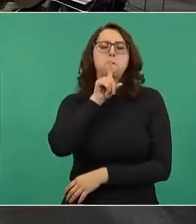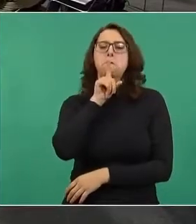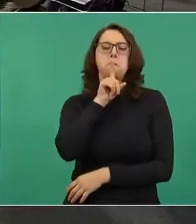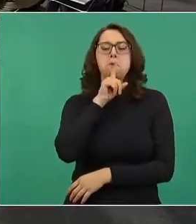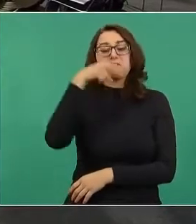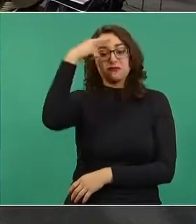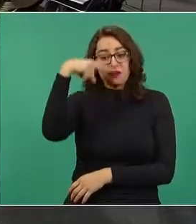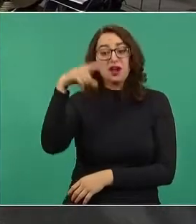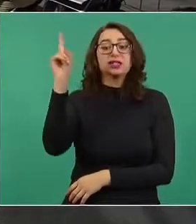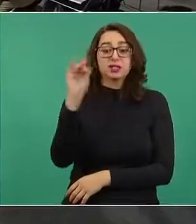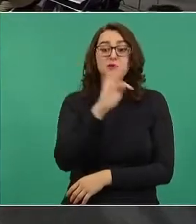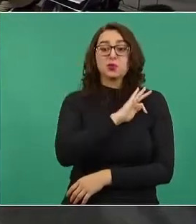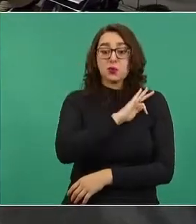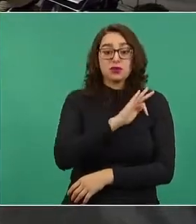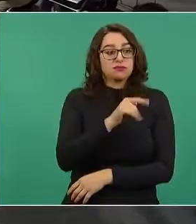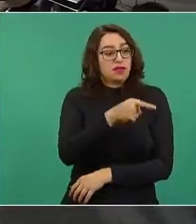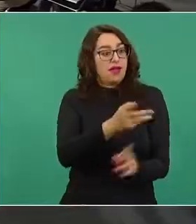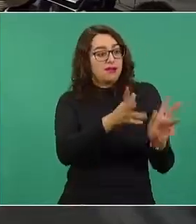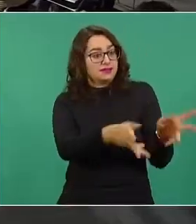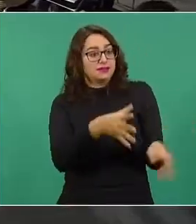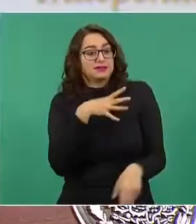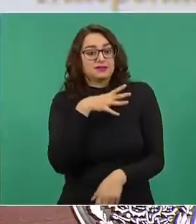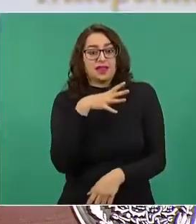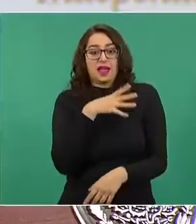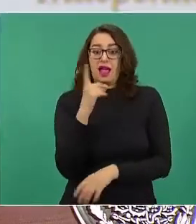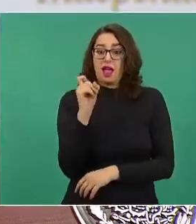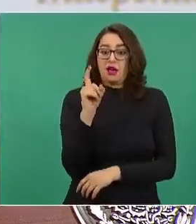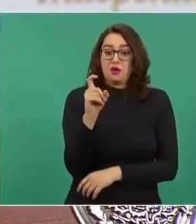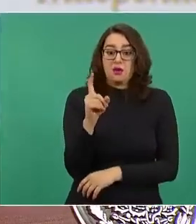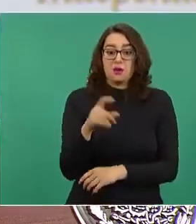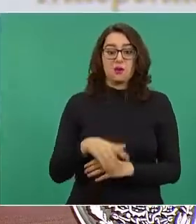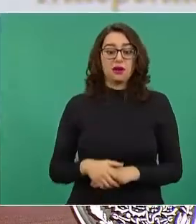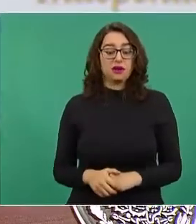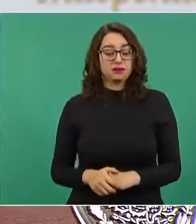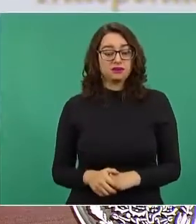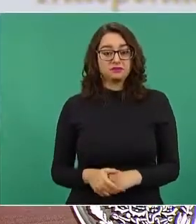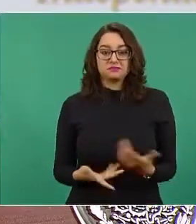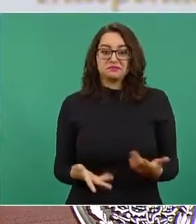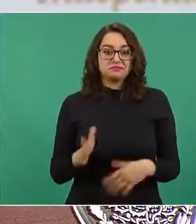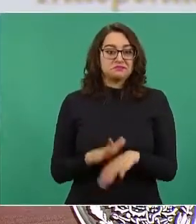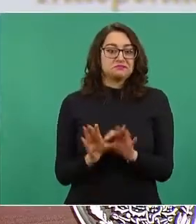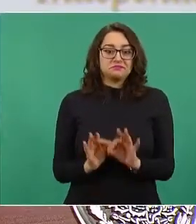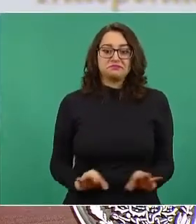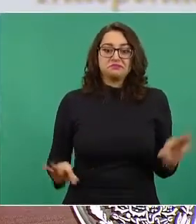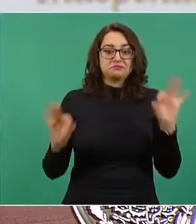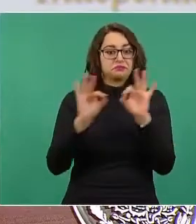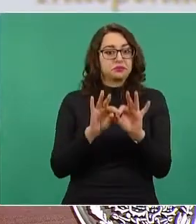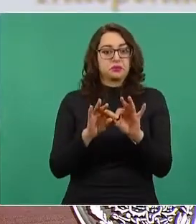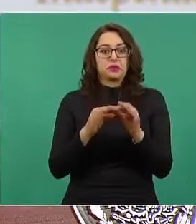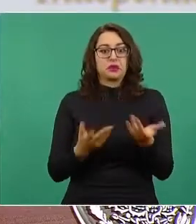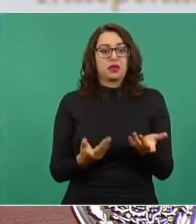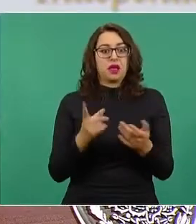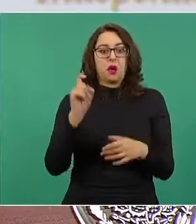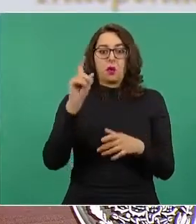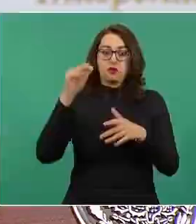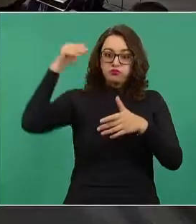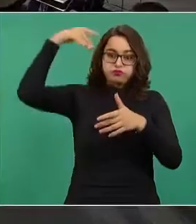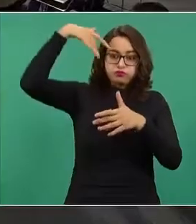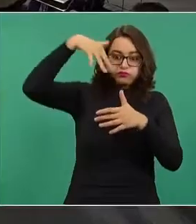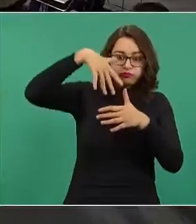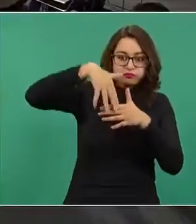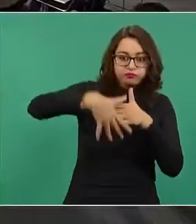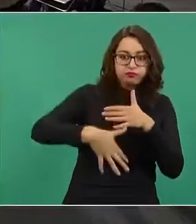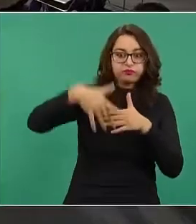y ya se tiene el agua, que es el insumo principal. Entonces, no sé